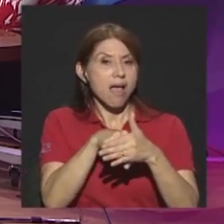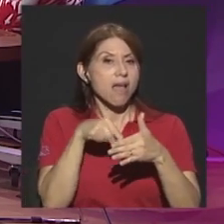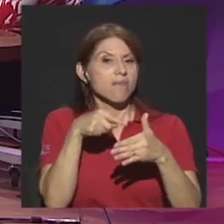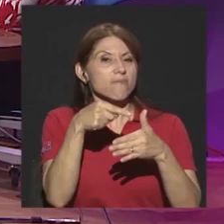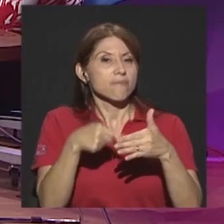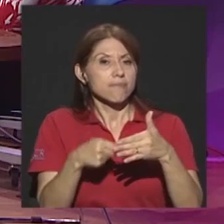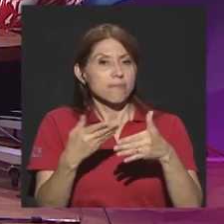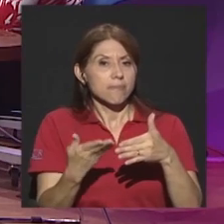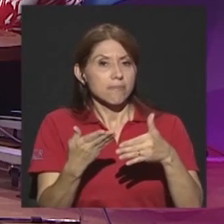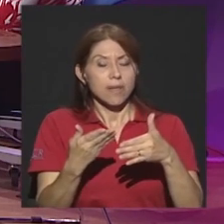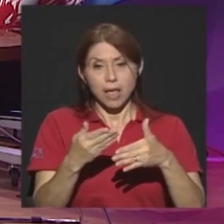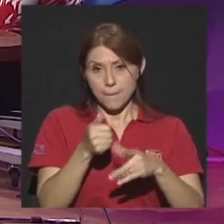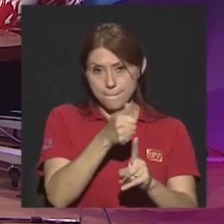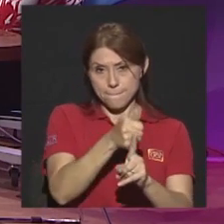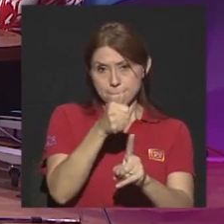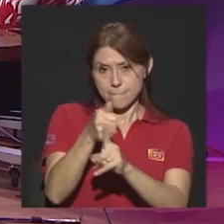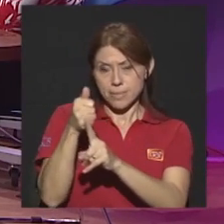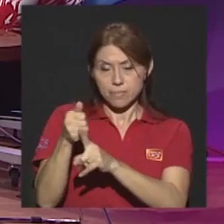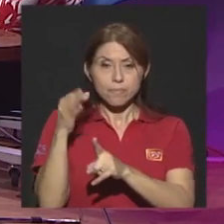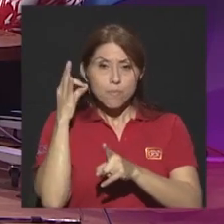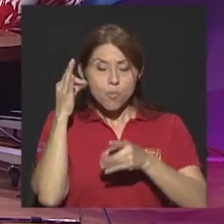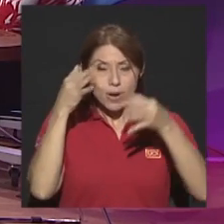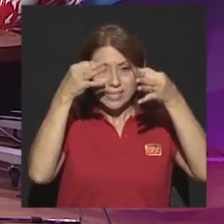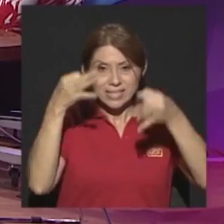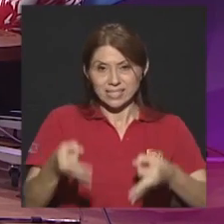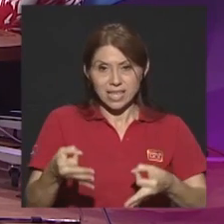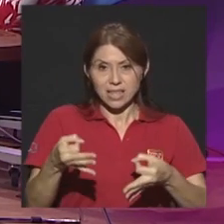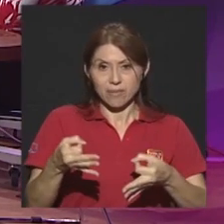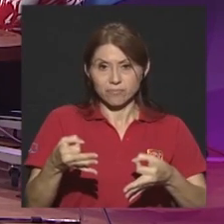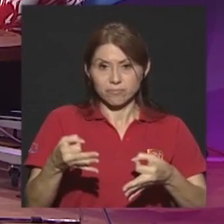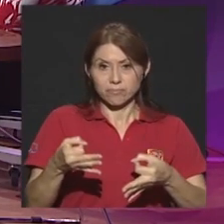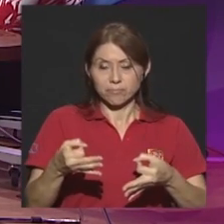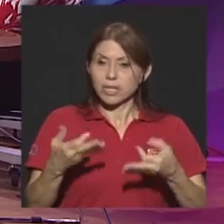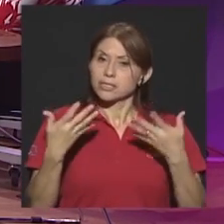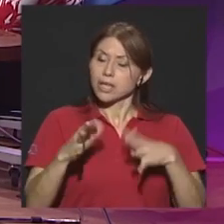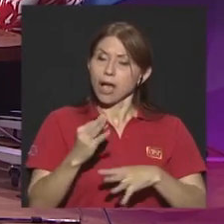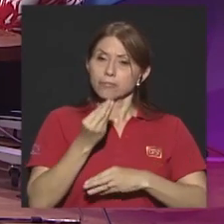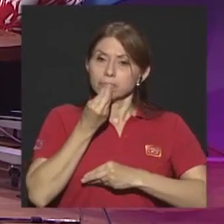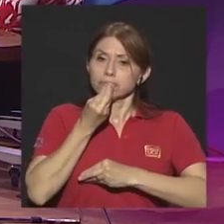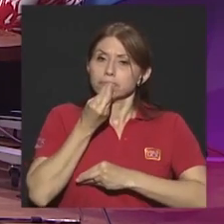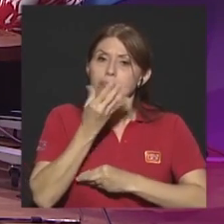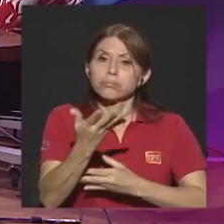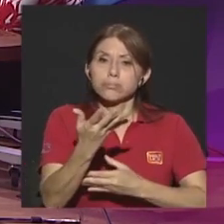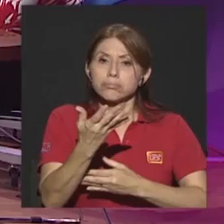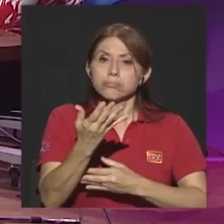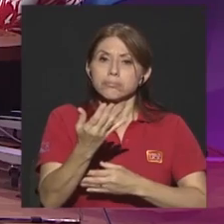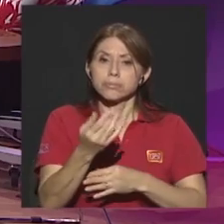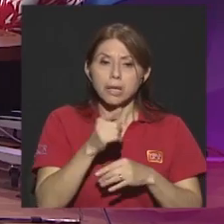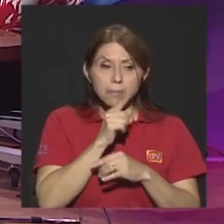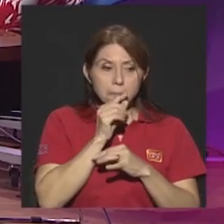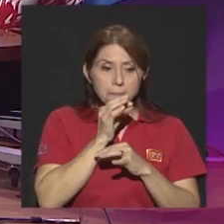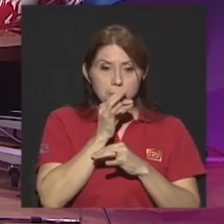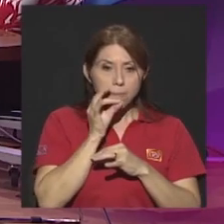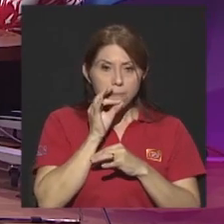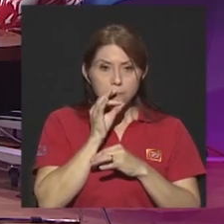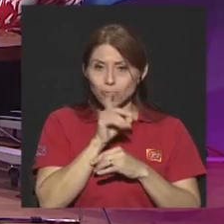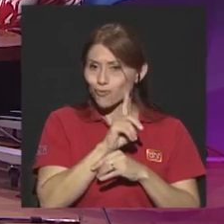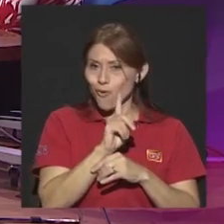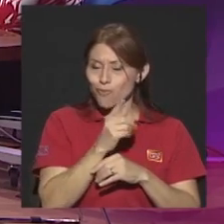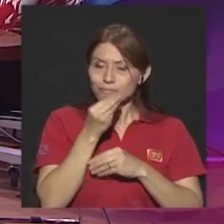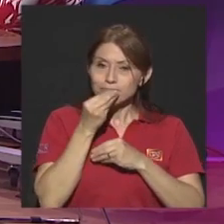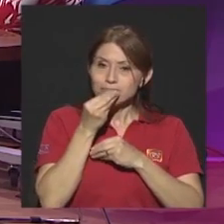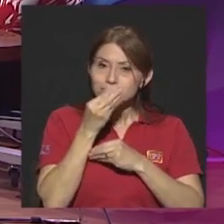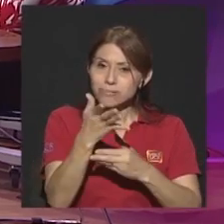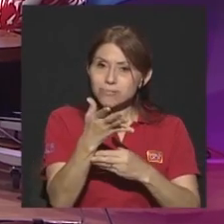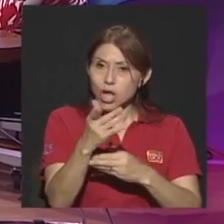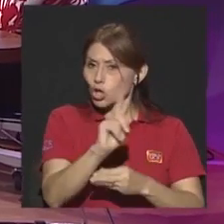que las mujeres decidan, ¿verdad?, romper el silencio y no culpabilizarse a sí mismas y entender que